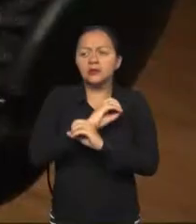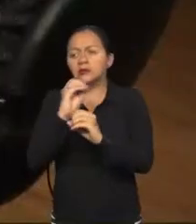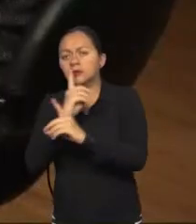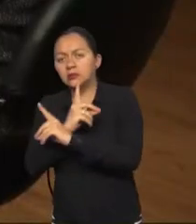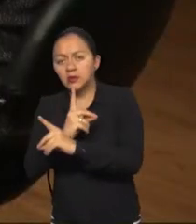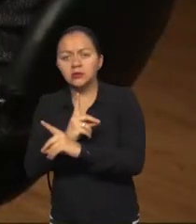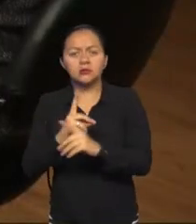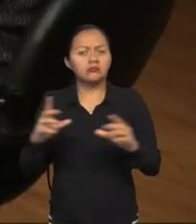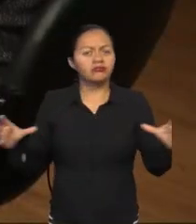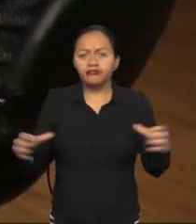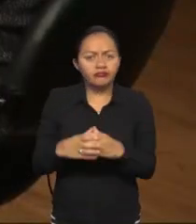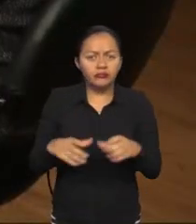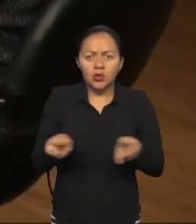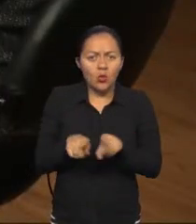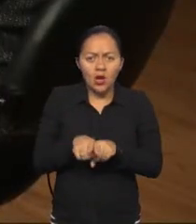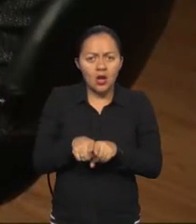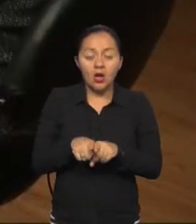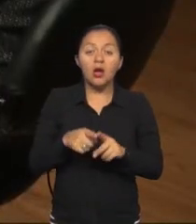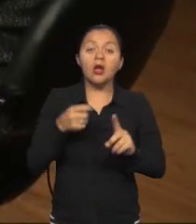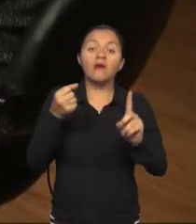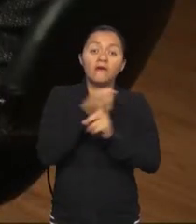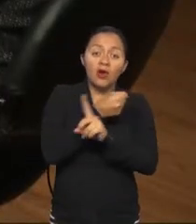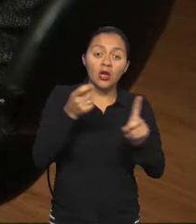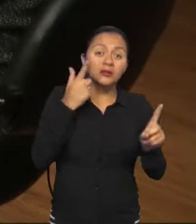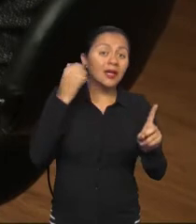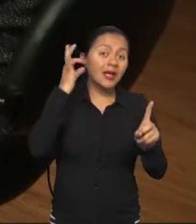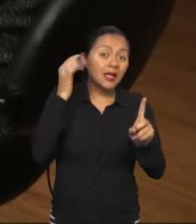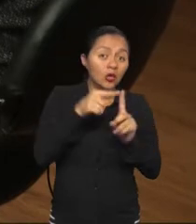afectar de una manera